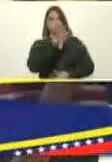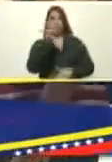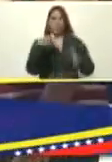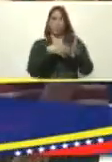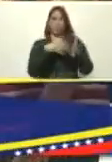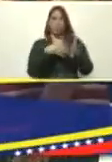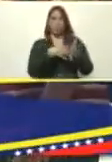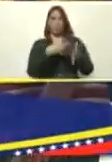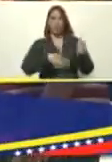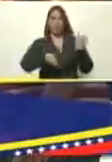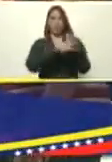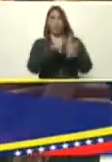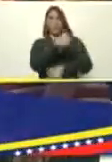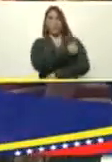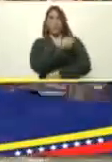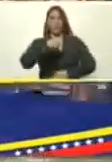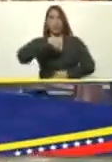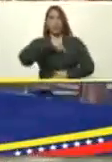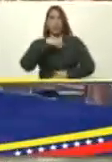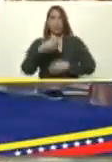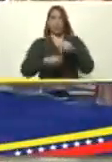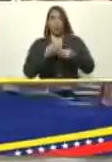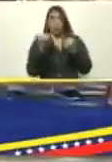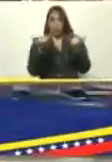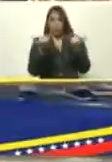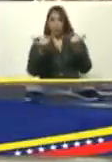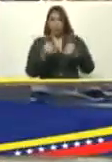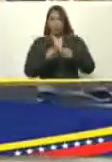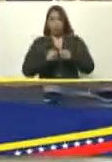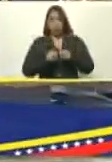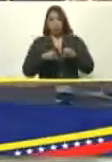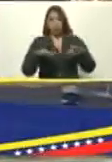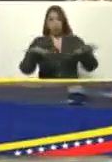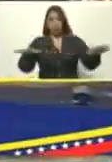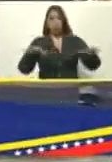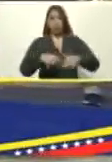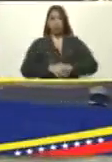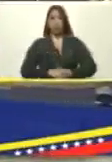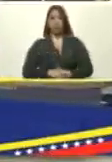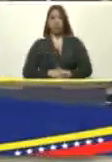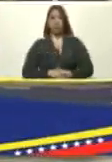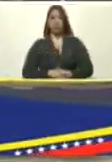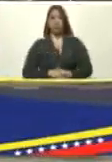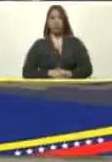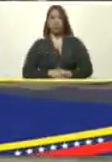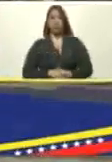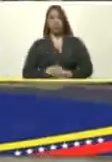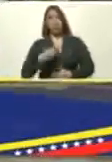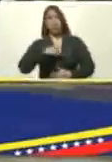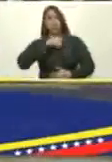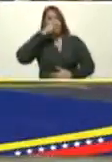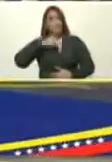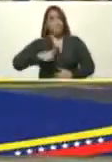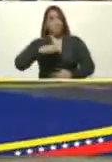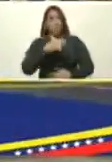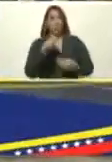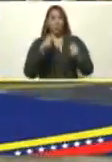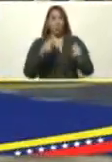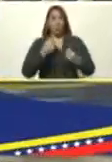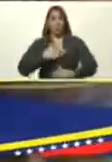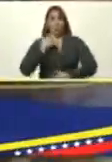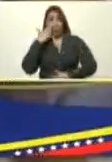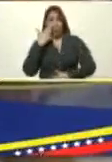en el refuerzo, que es lo que estamos ahora en ese despliegue masivo vacunando a nuestro pueblo. Como puede